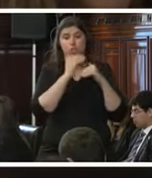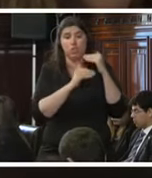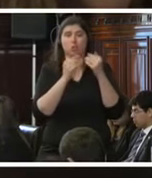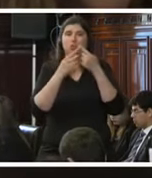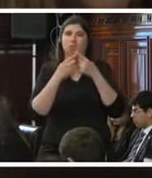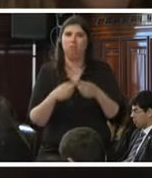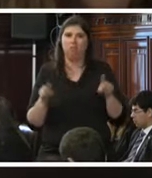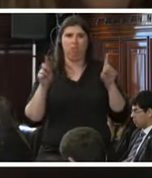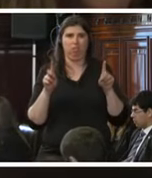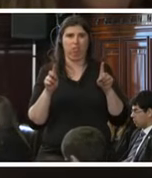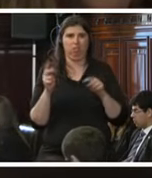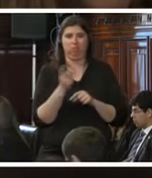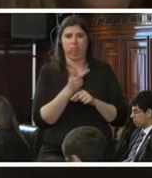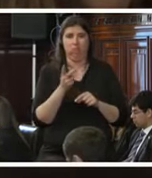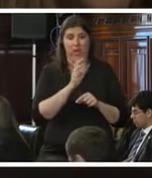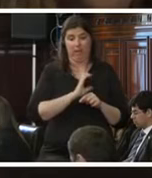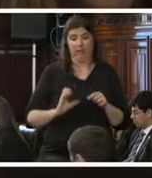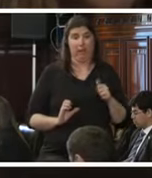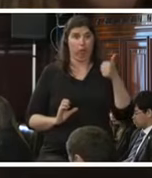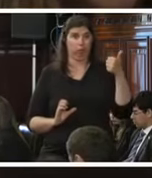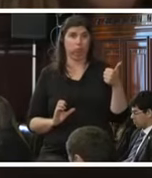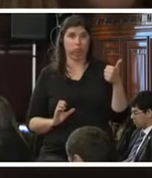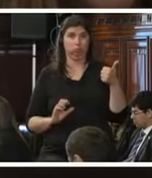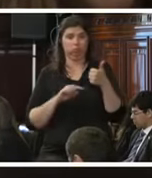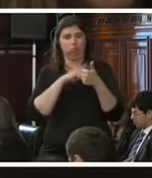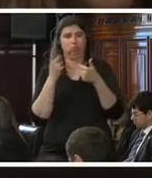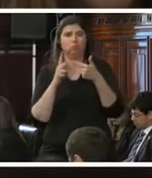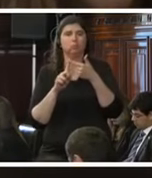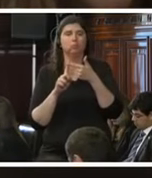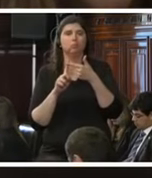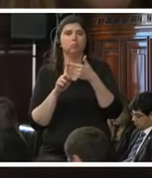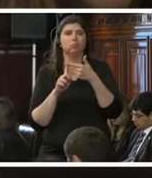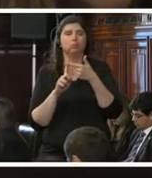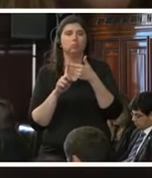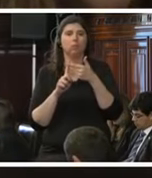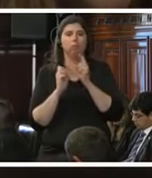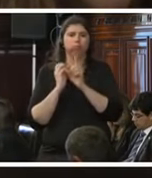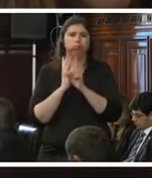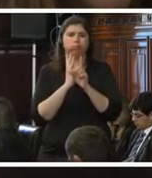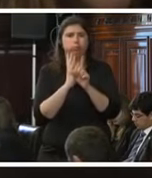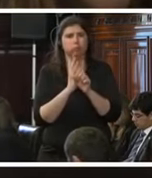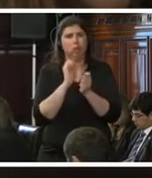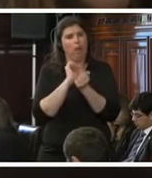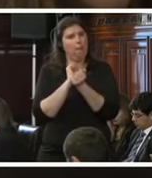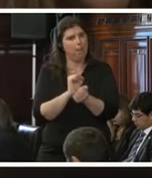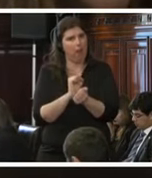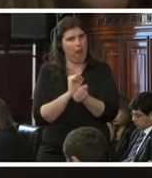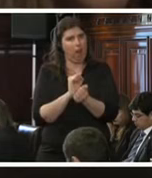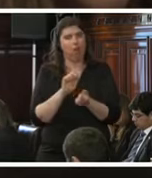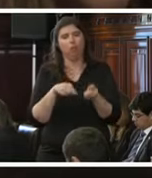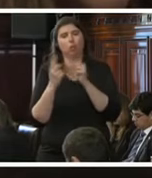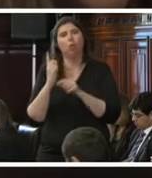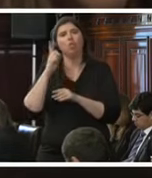sí. El Estado, por un lado, titular de lo que es persecución penal y lo que es decisión